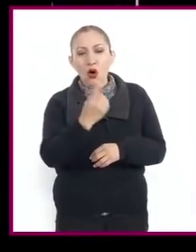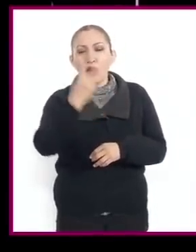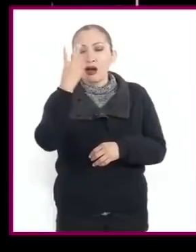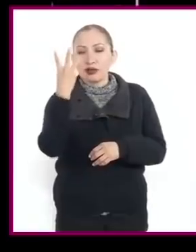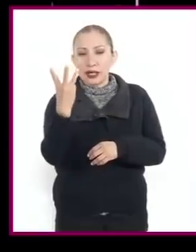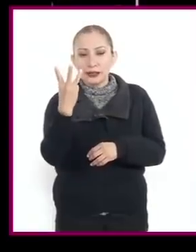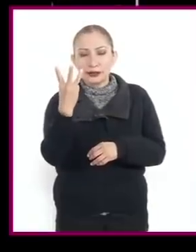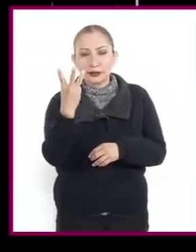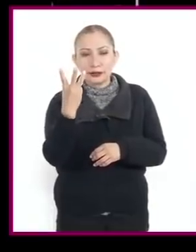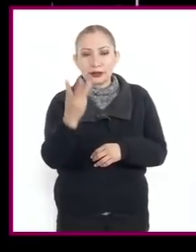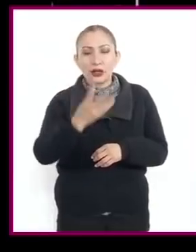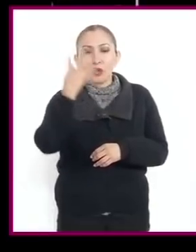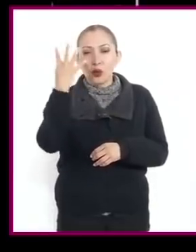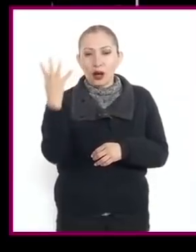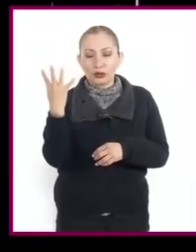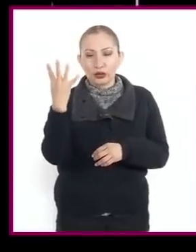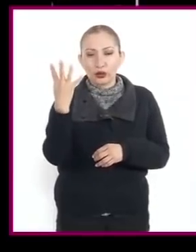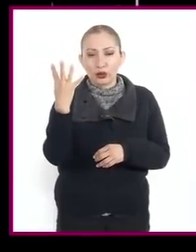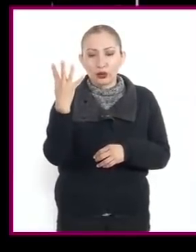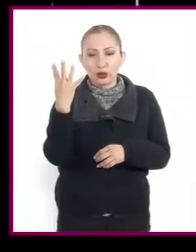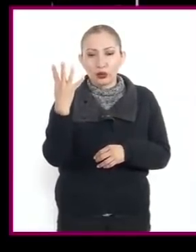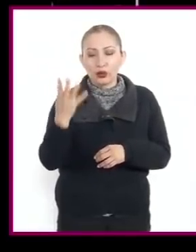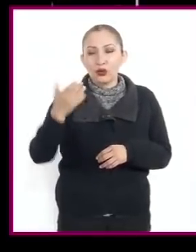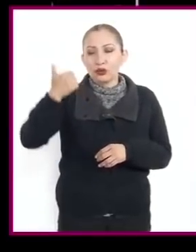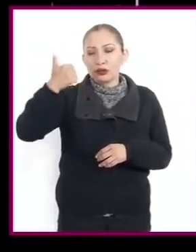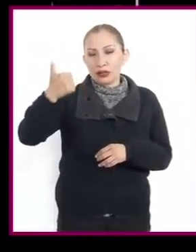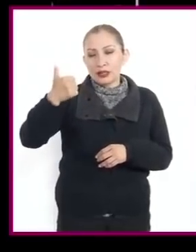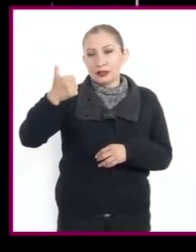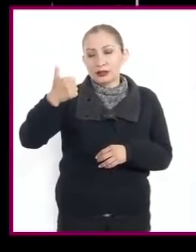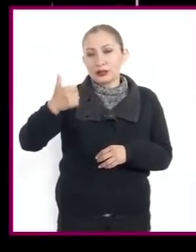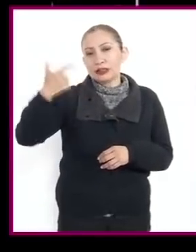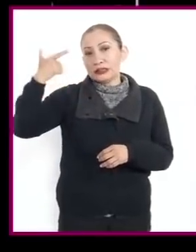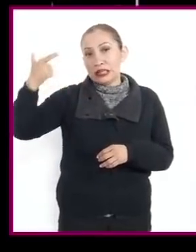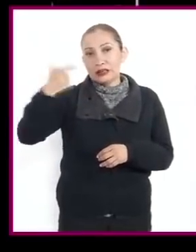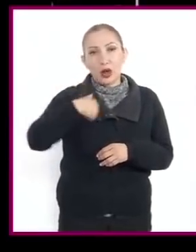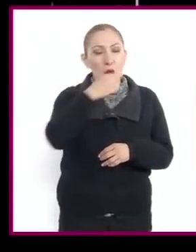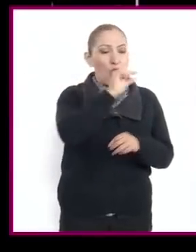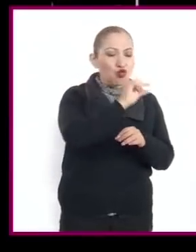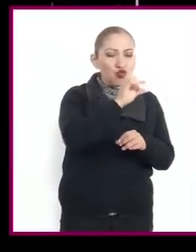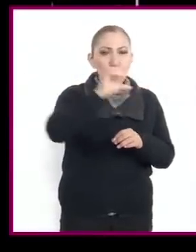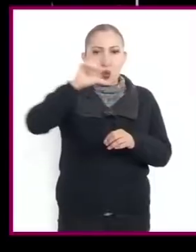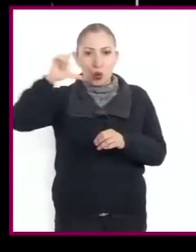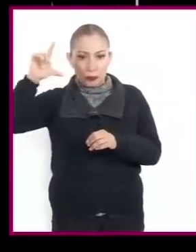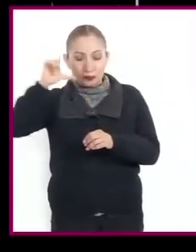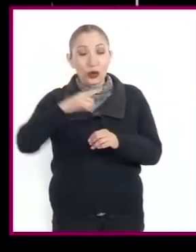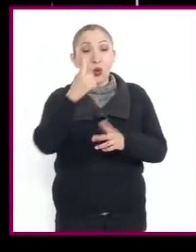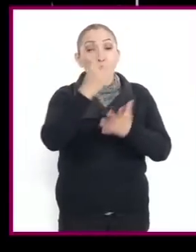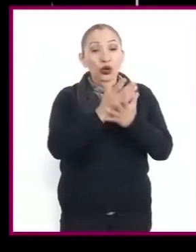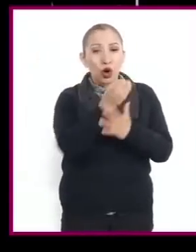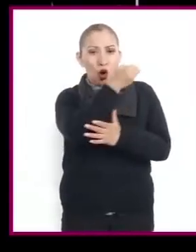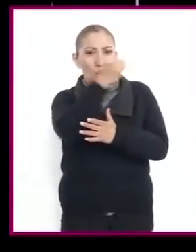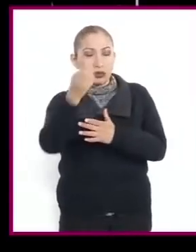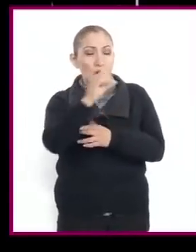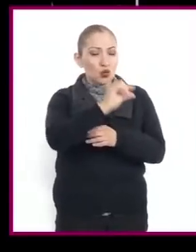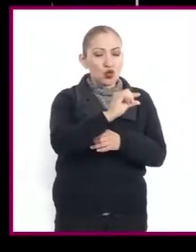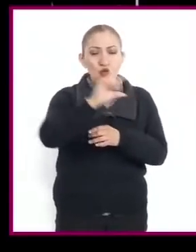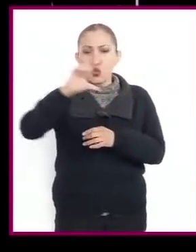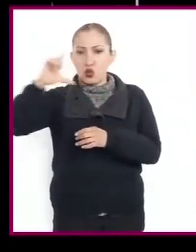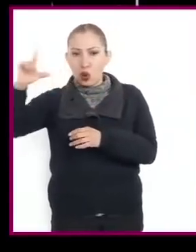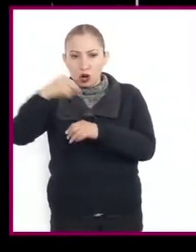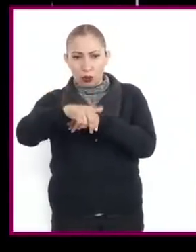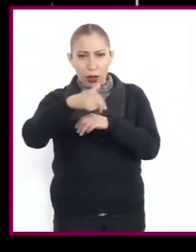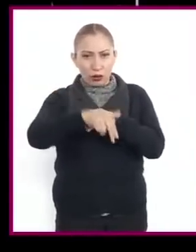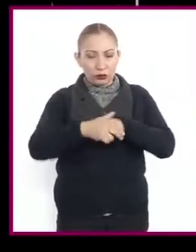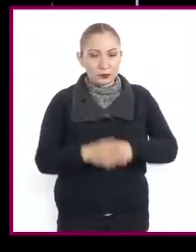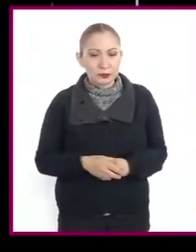luego 3, luego 4, luego 6, finalmente 7. Lo único que hice fue ordenar de menor a mayor este